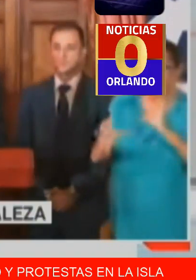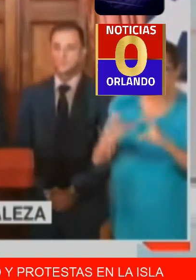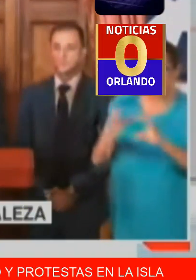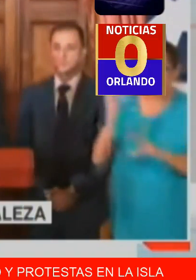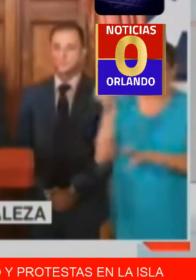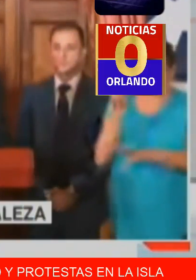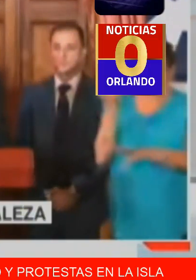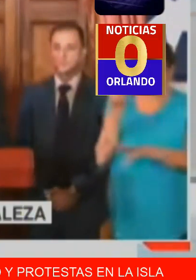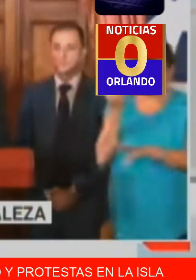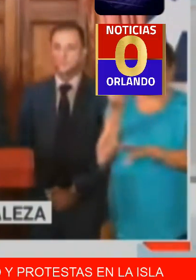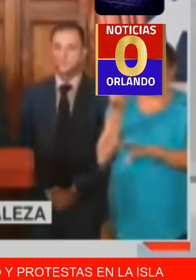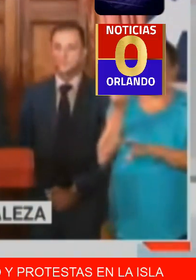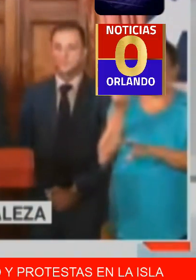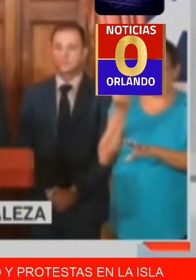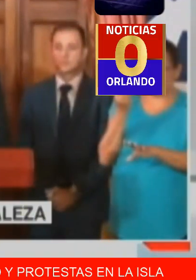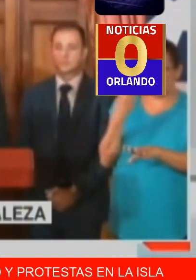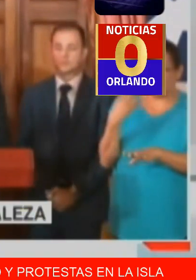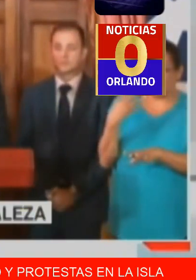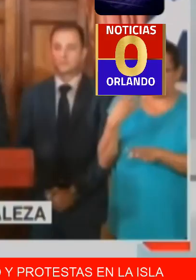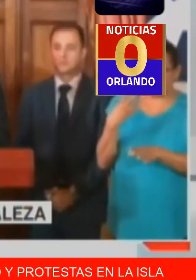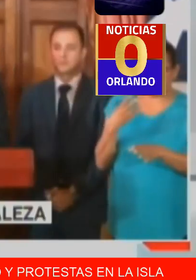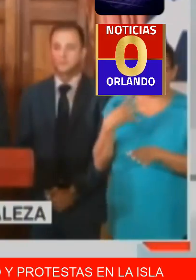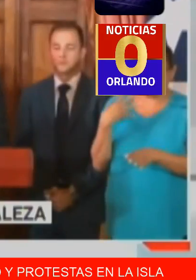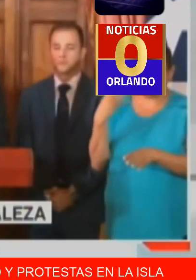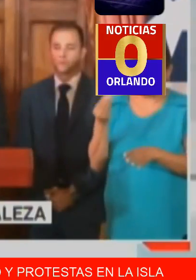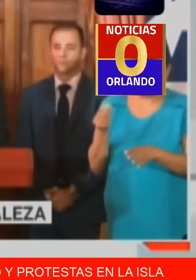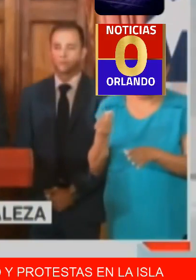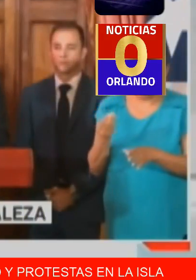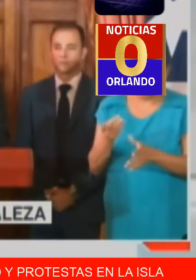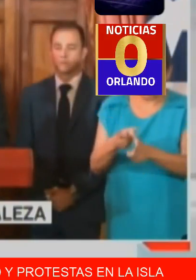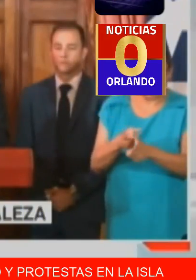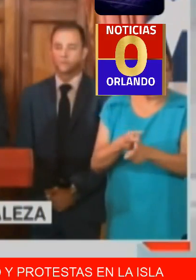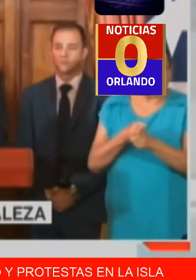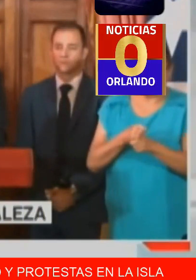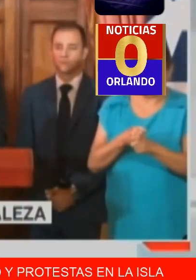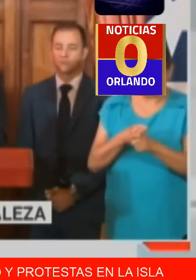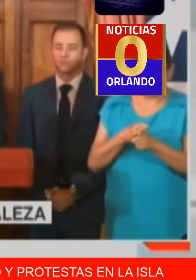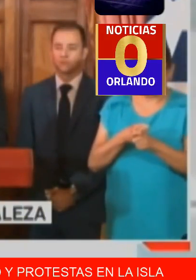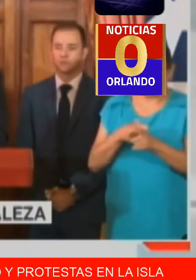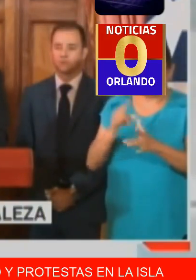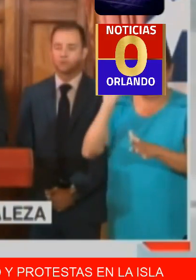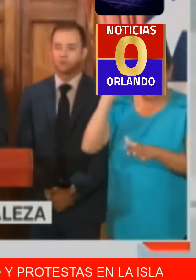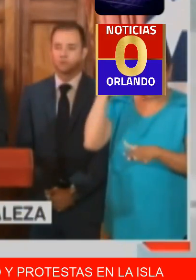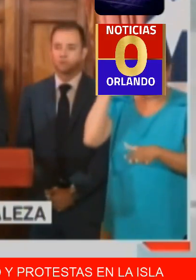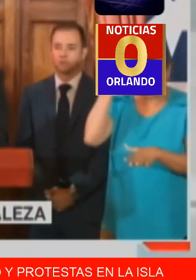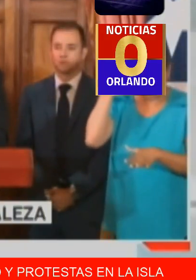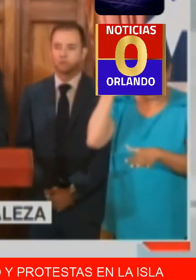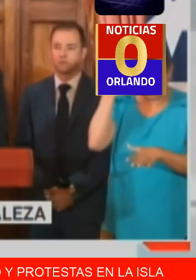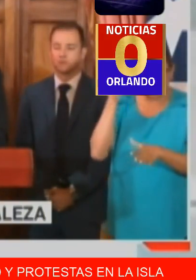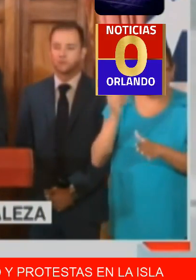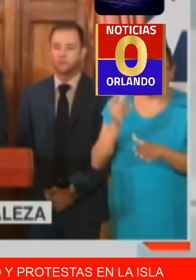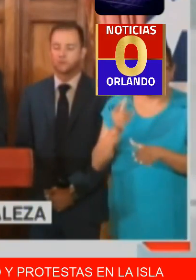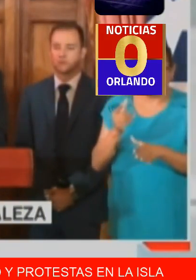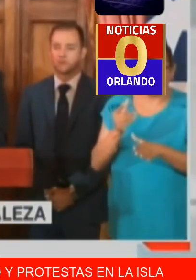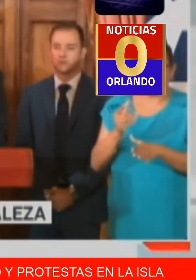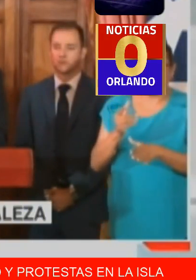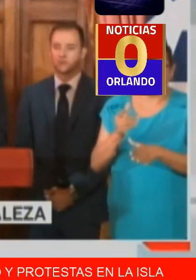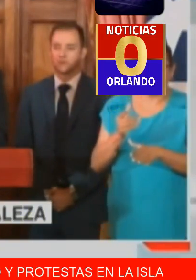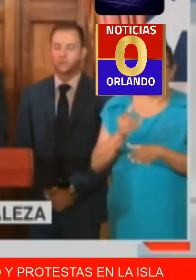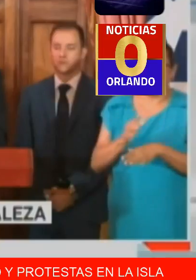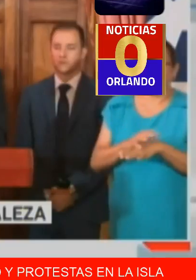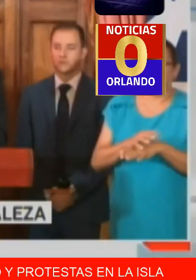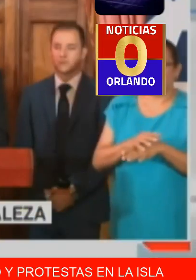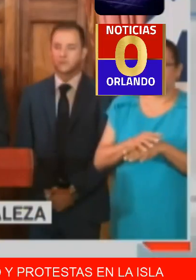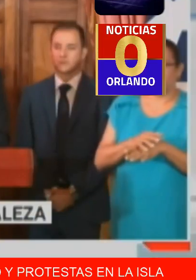de que iba a una salida inmediata del gobierno de funcionarios que evidentemente todavía están en el gobierno, según nos dijeron ayer.